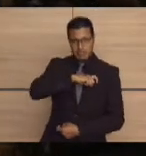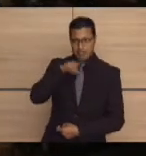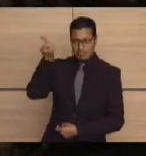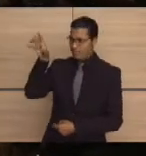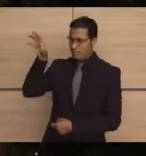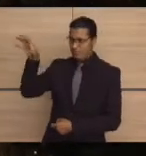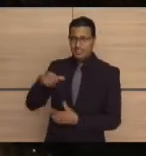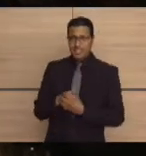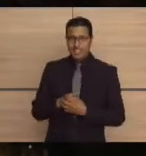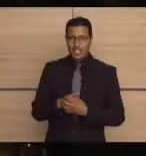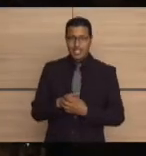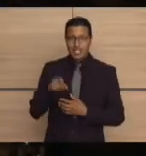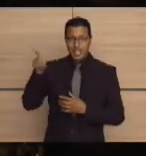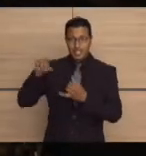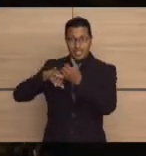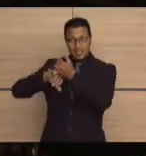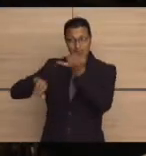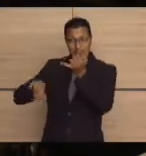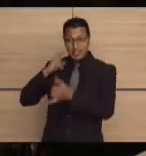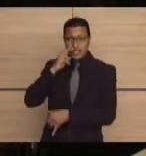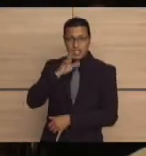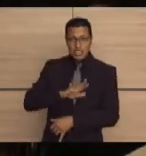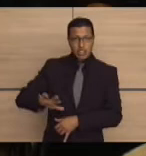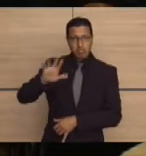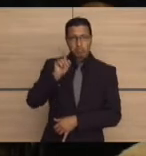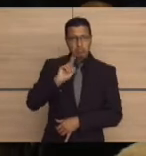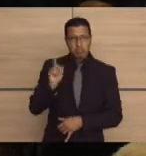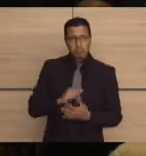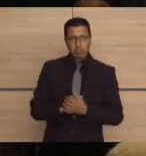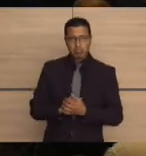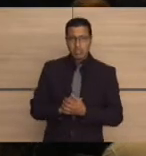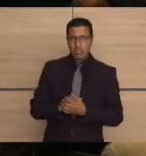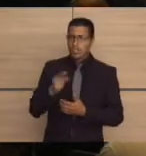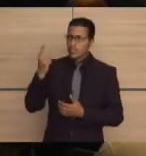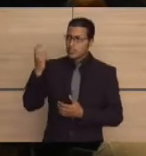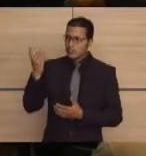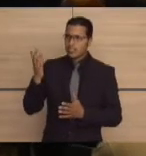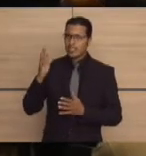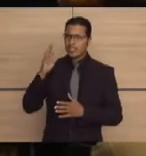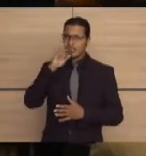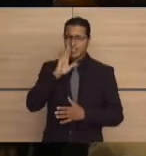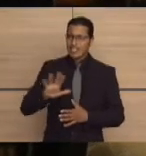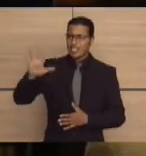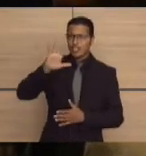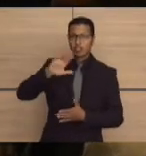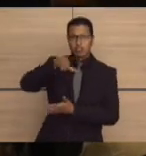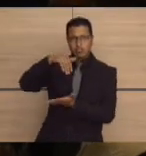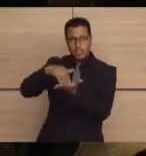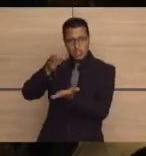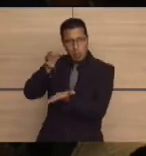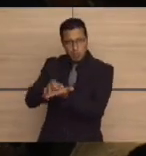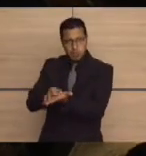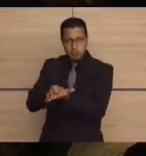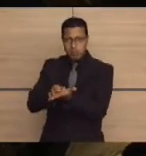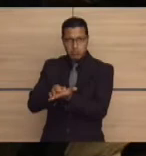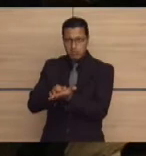no se dio una independencia nacional, porque no existía la nación, ni la nación centralizada. Existía